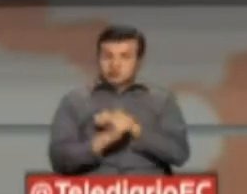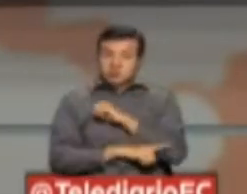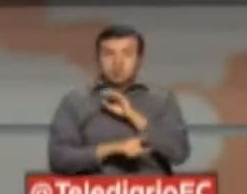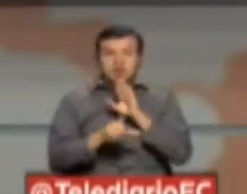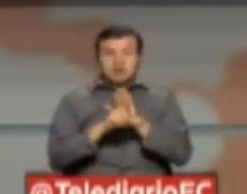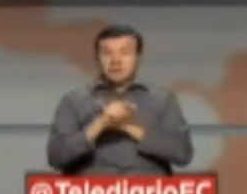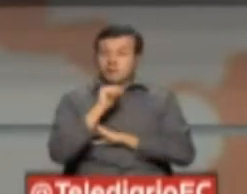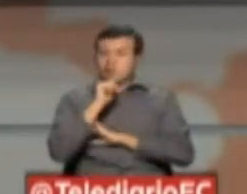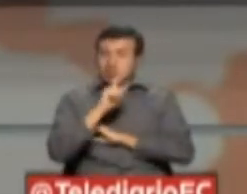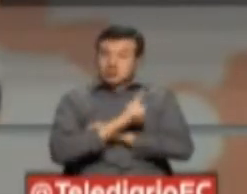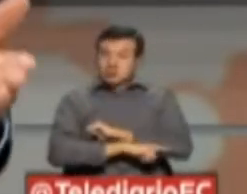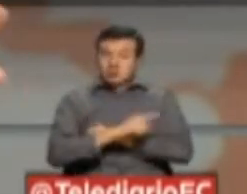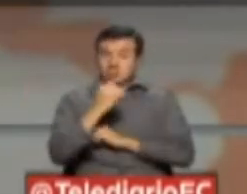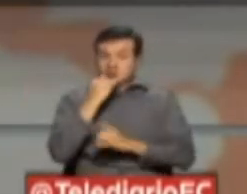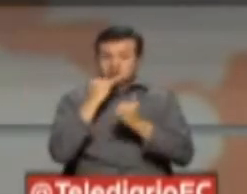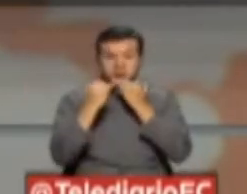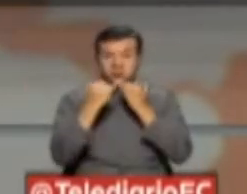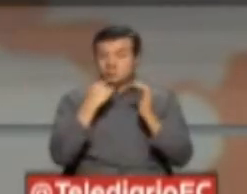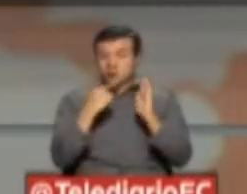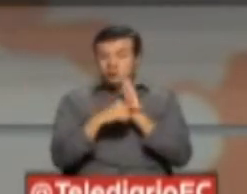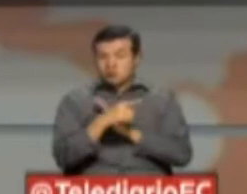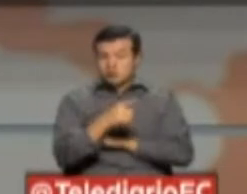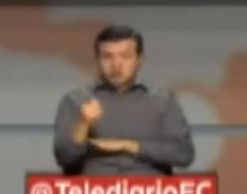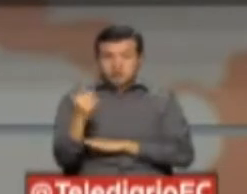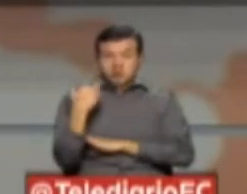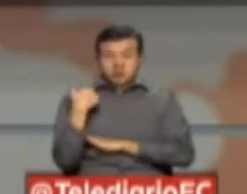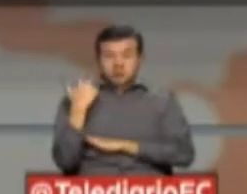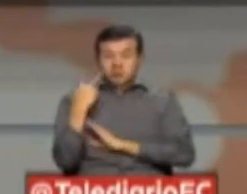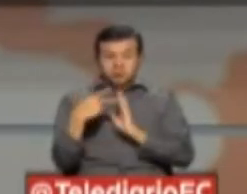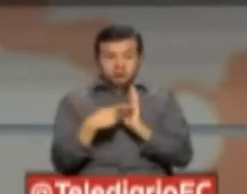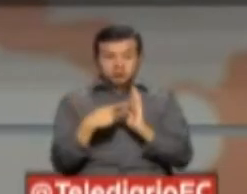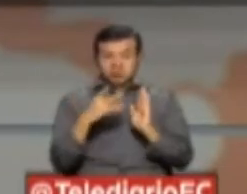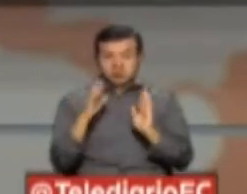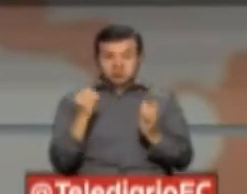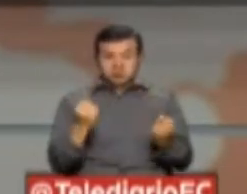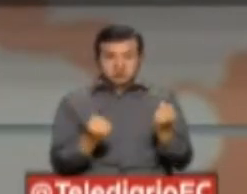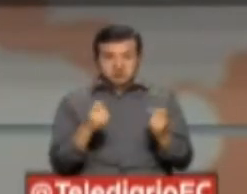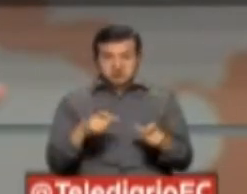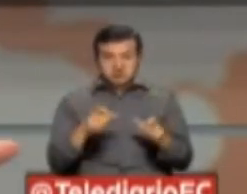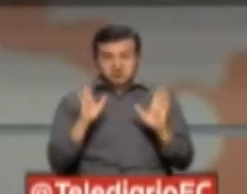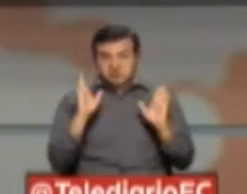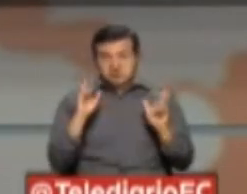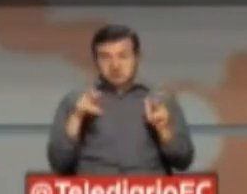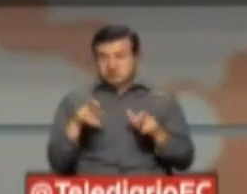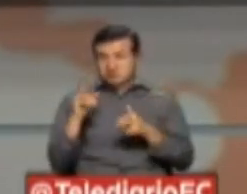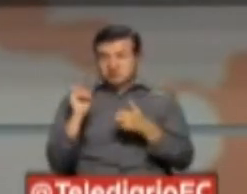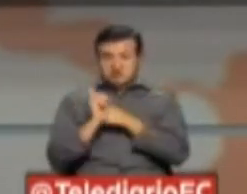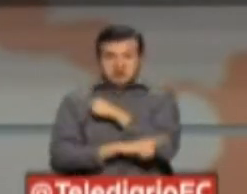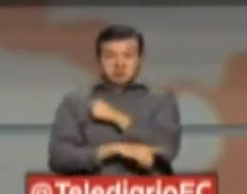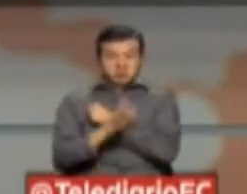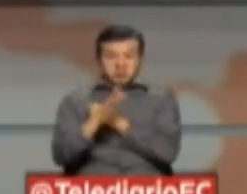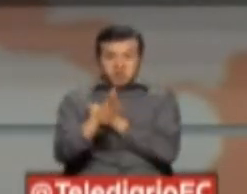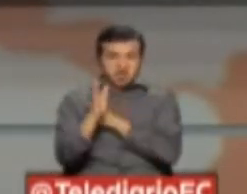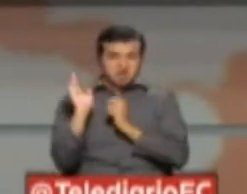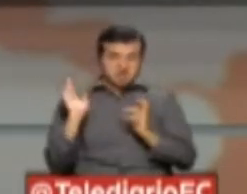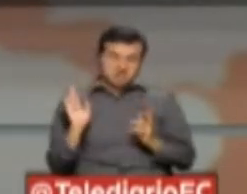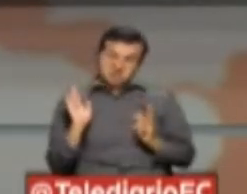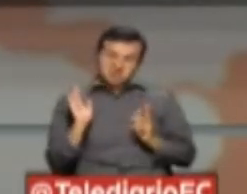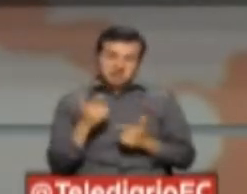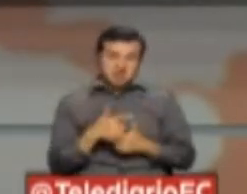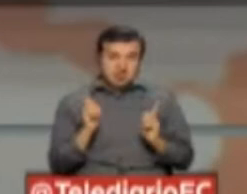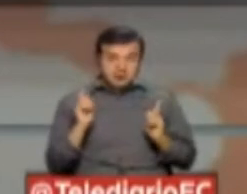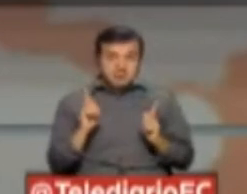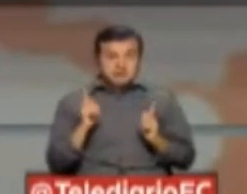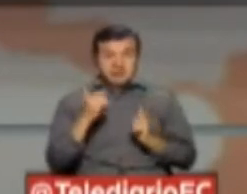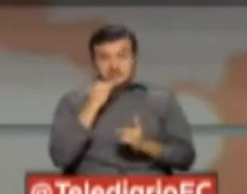que no sanciona ciertas infracciones por ejemplo usted se queda sin puntos en su licencia y conduce no hay ninguna sanción para ello entonces ese